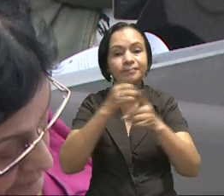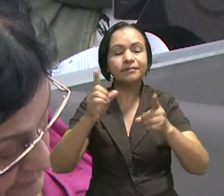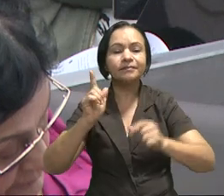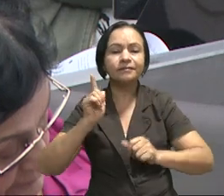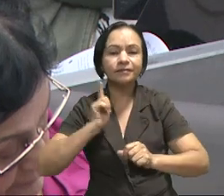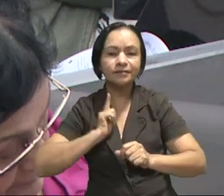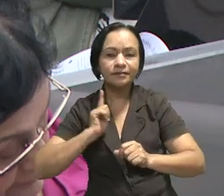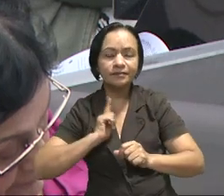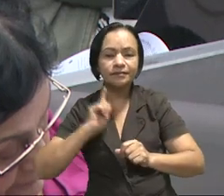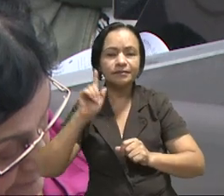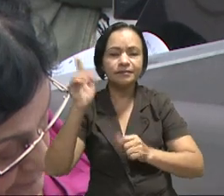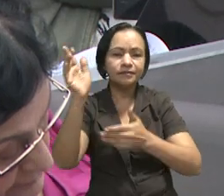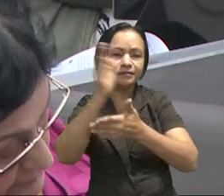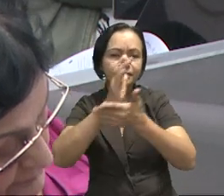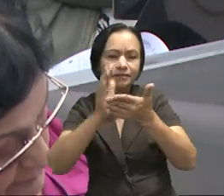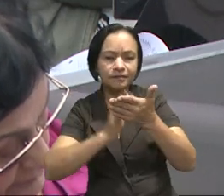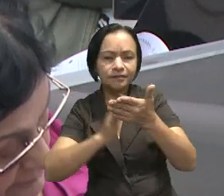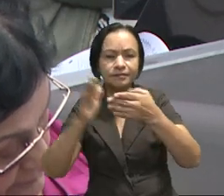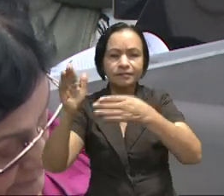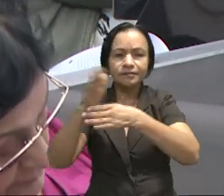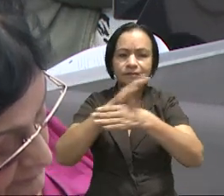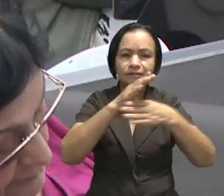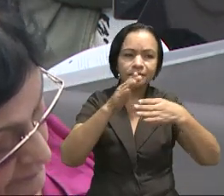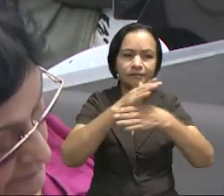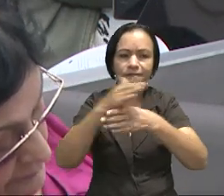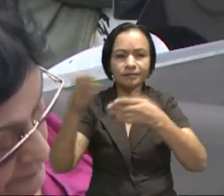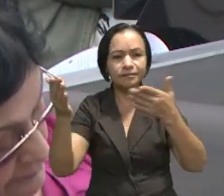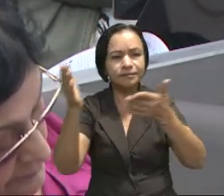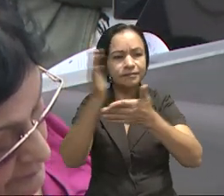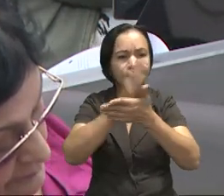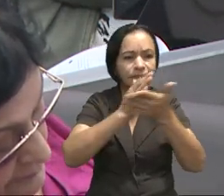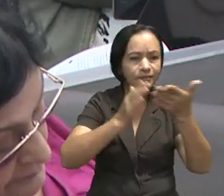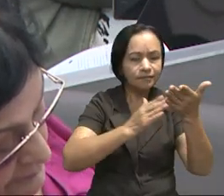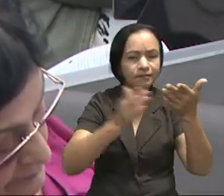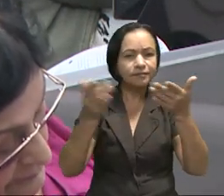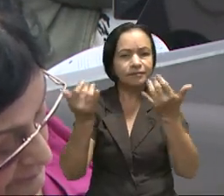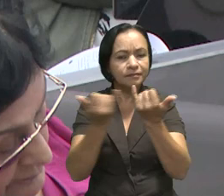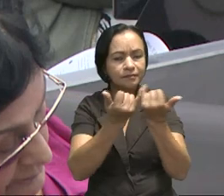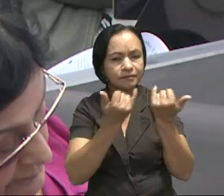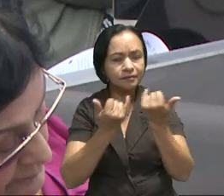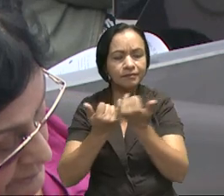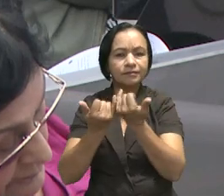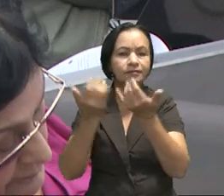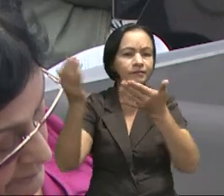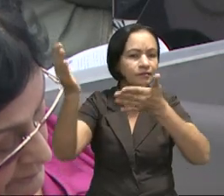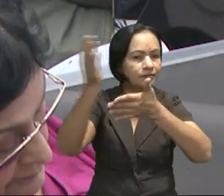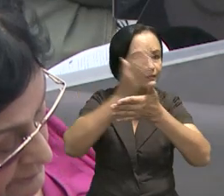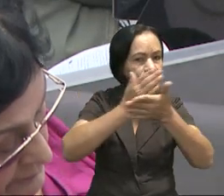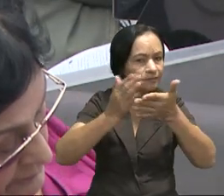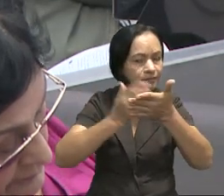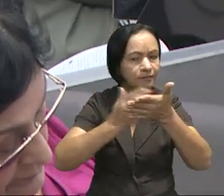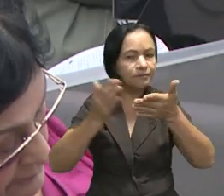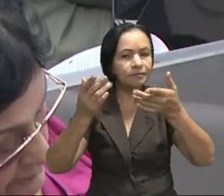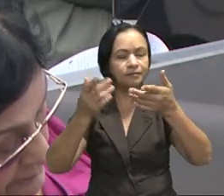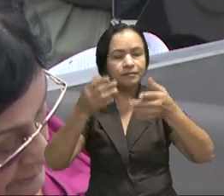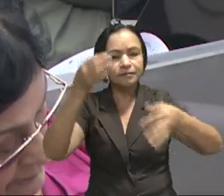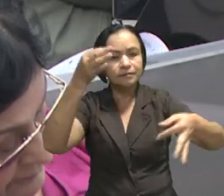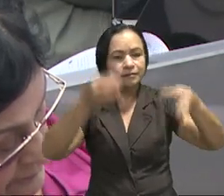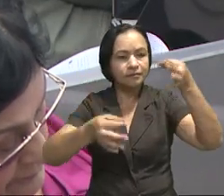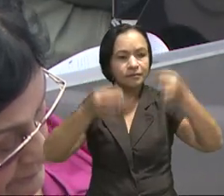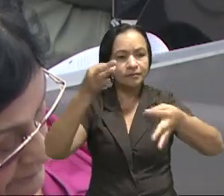había cierta contradicción o cierta dicotomía o cierta antinomia